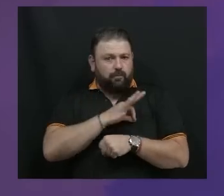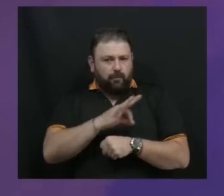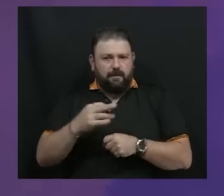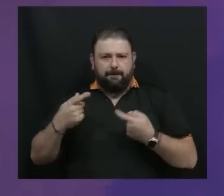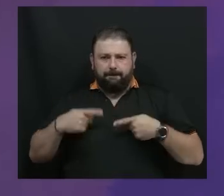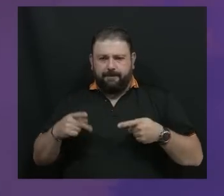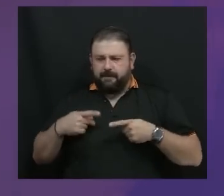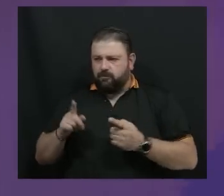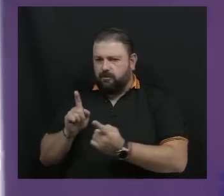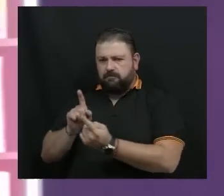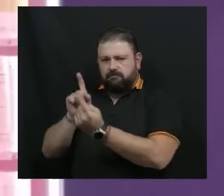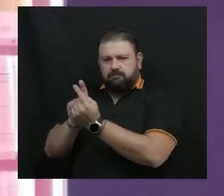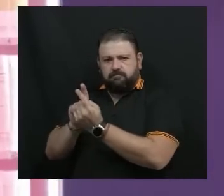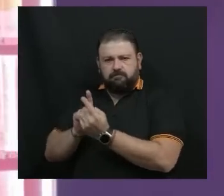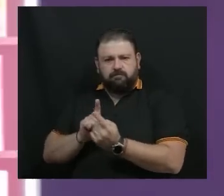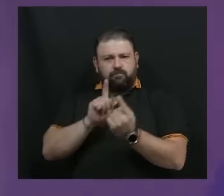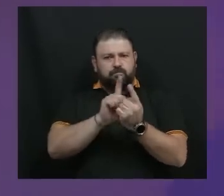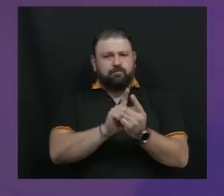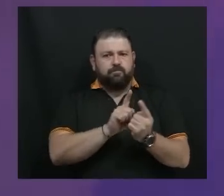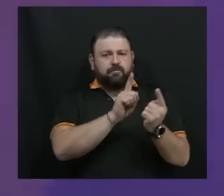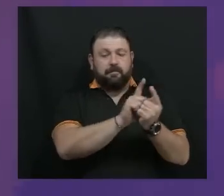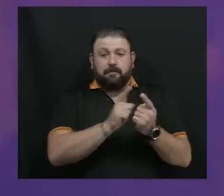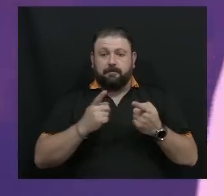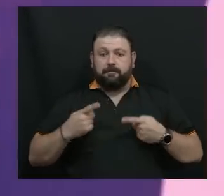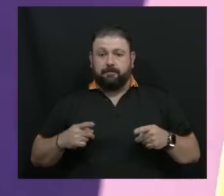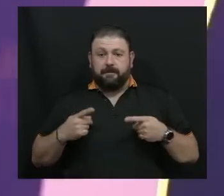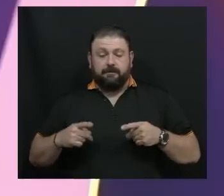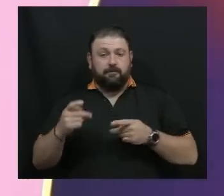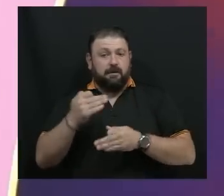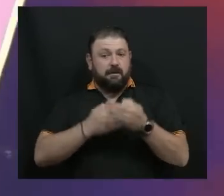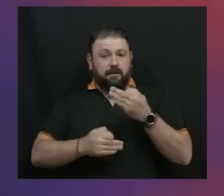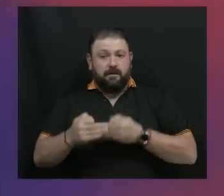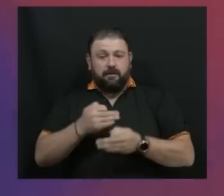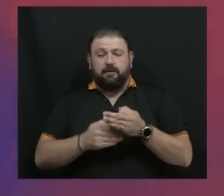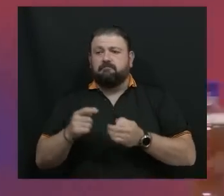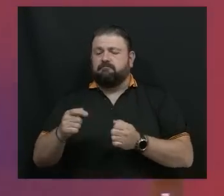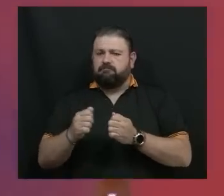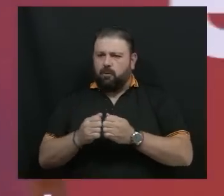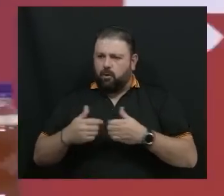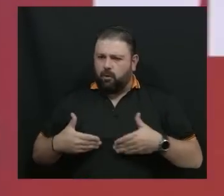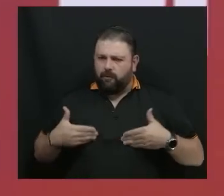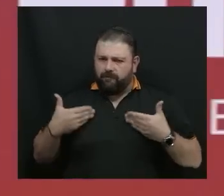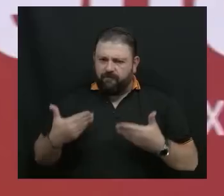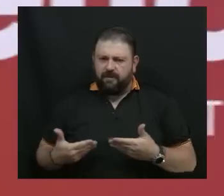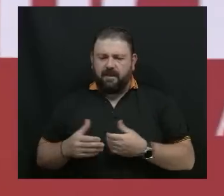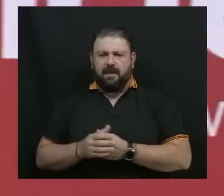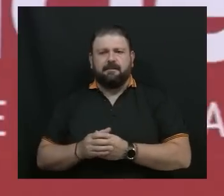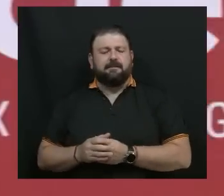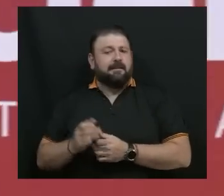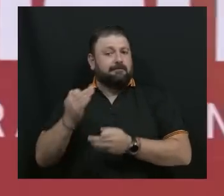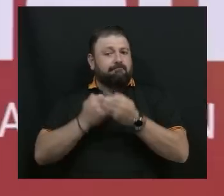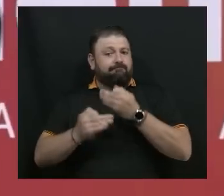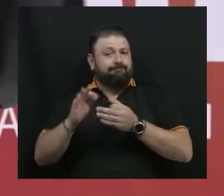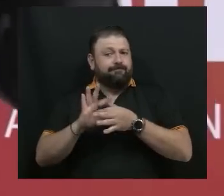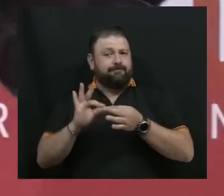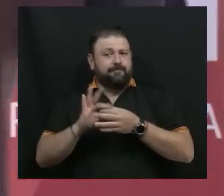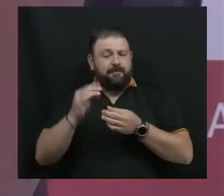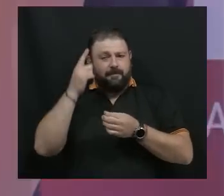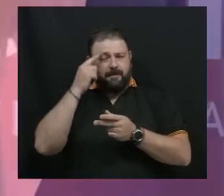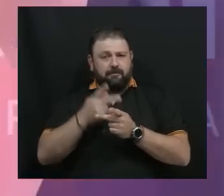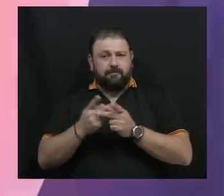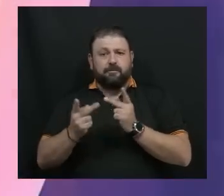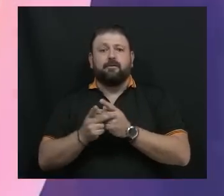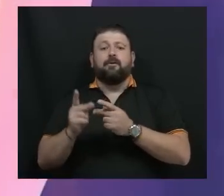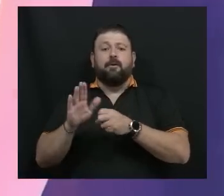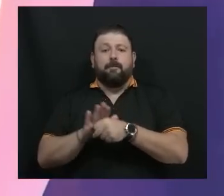en persona, de ser humano en ser humano, con confianza, con transparencia. Y por eso el día de hoy